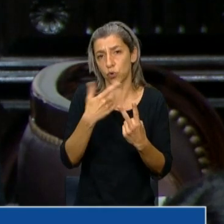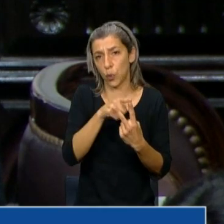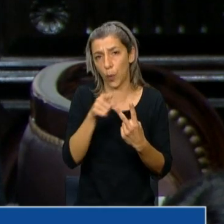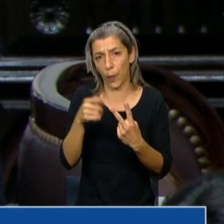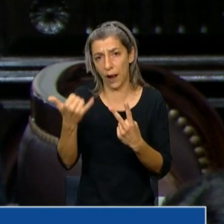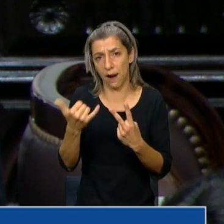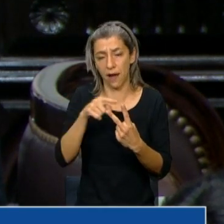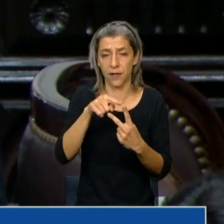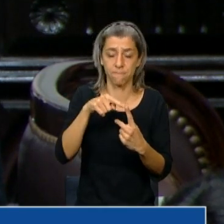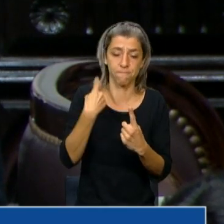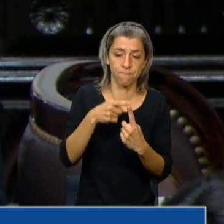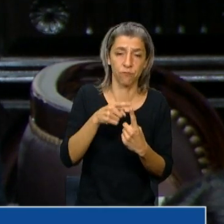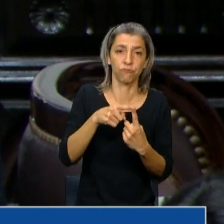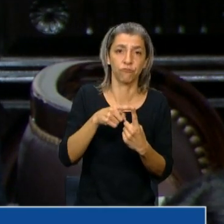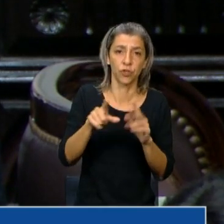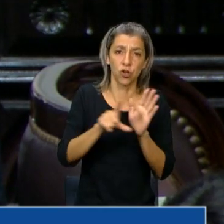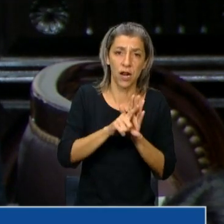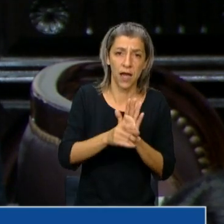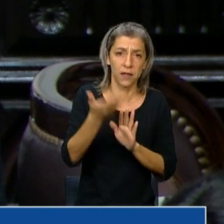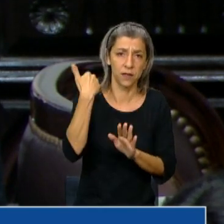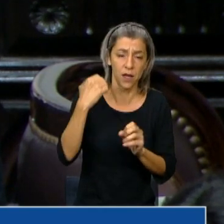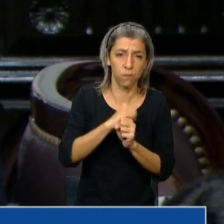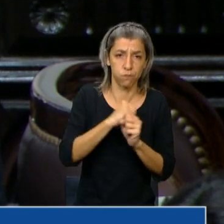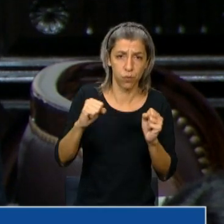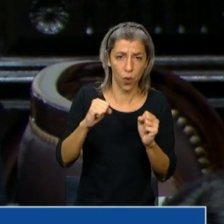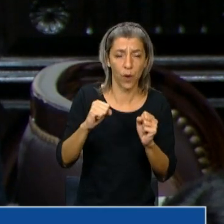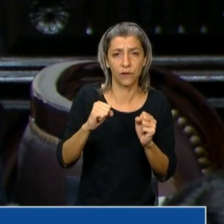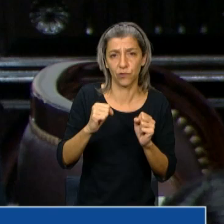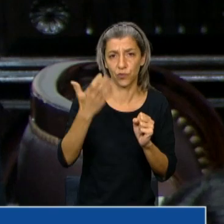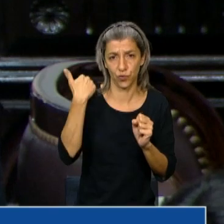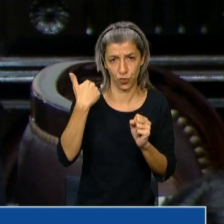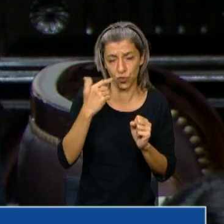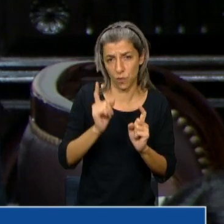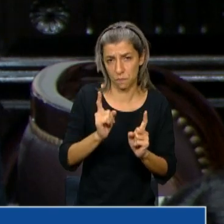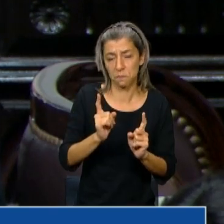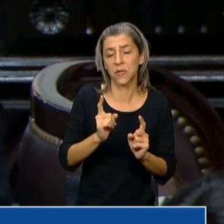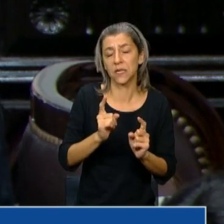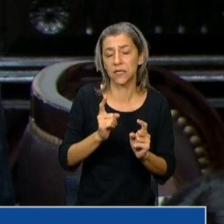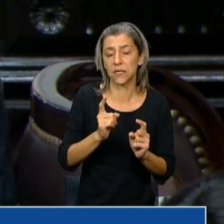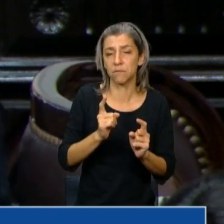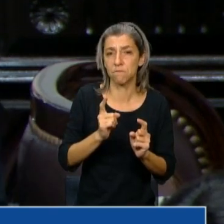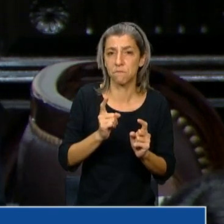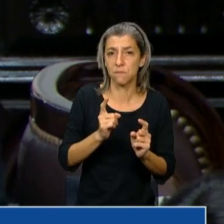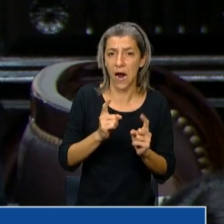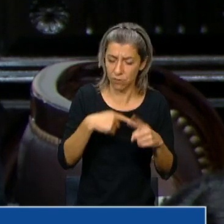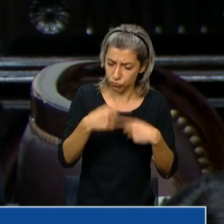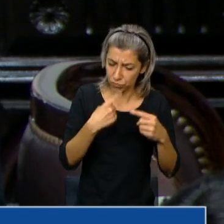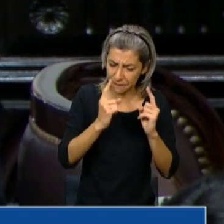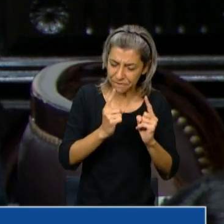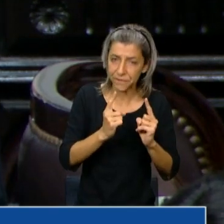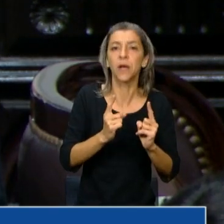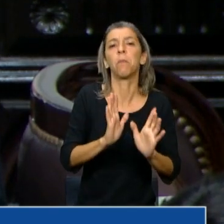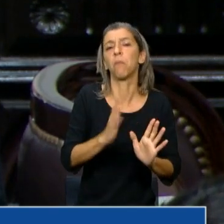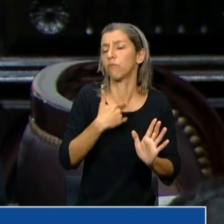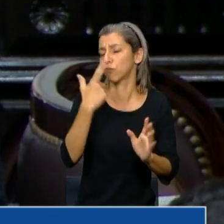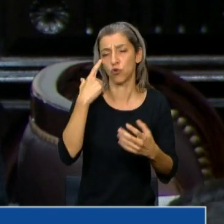insistimos con la ley que se aprobó, con la media sanción que se aprobó en diputados, cosa en la cual no estamos de acuerdo por lo que voy a